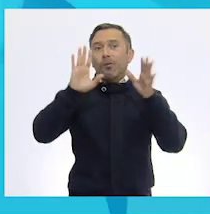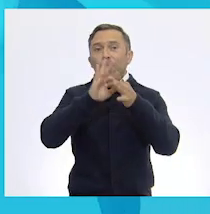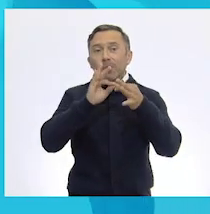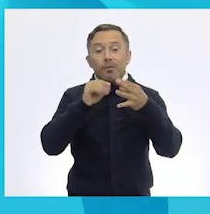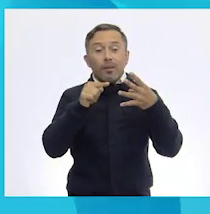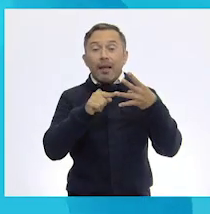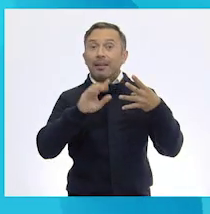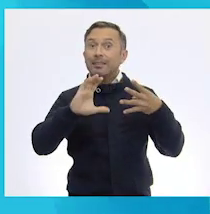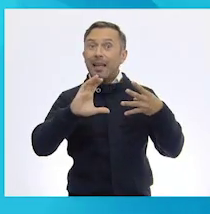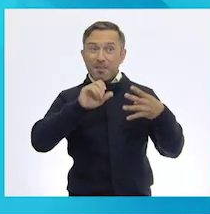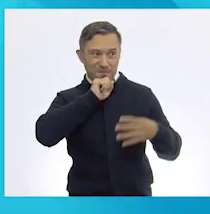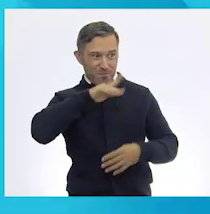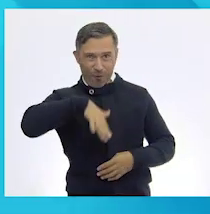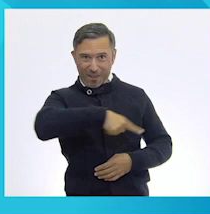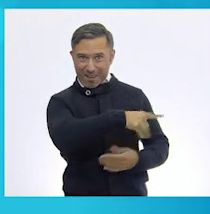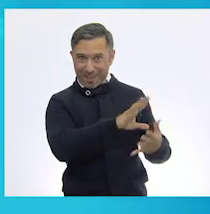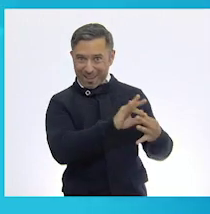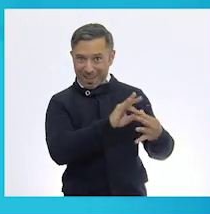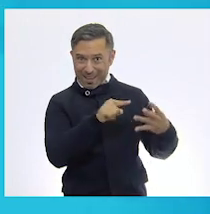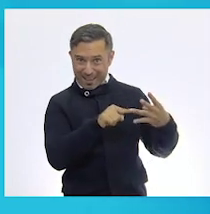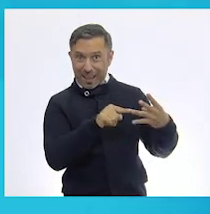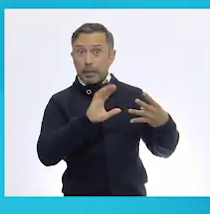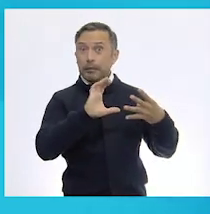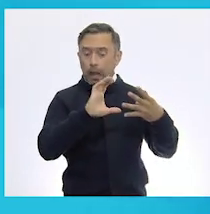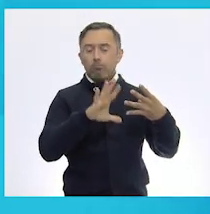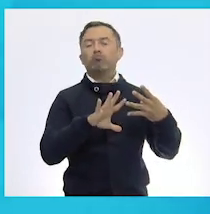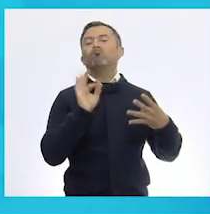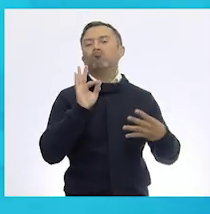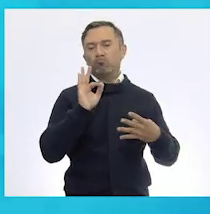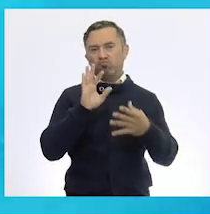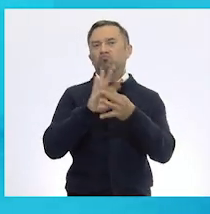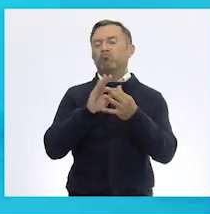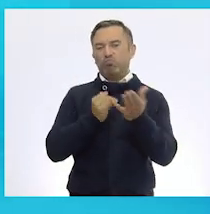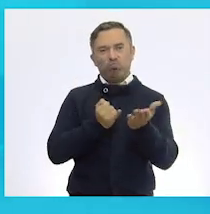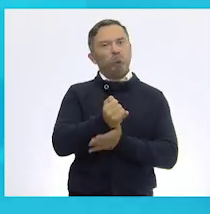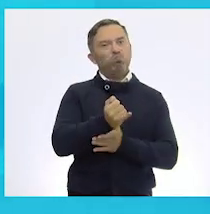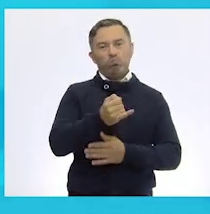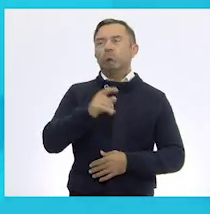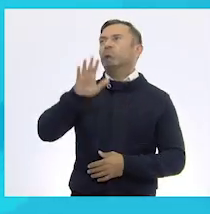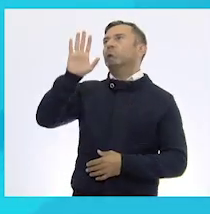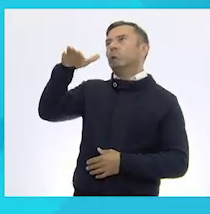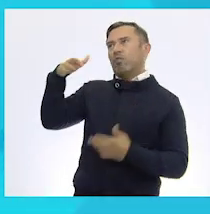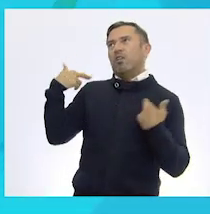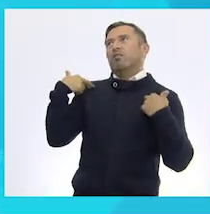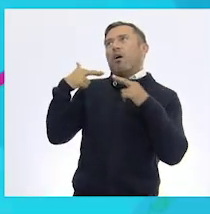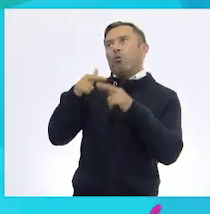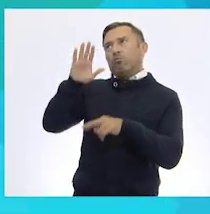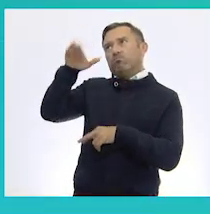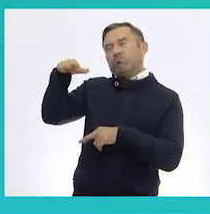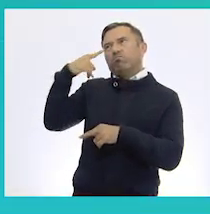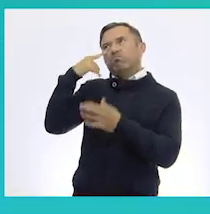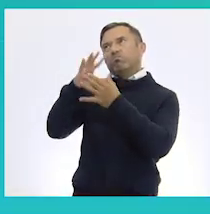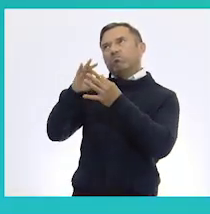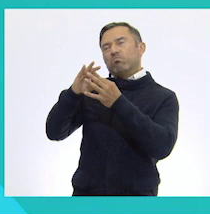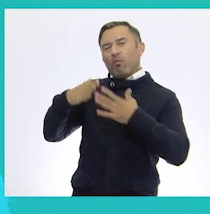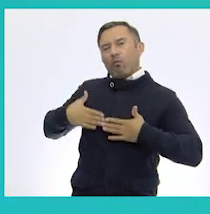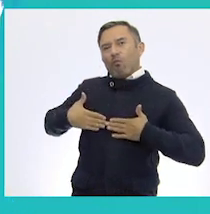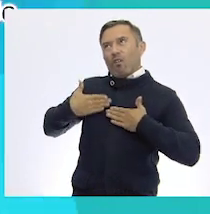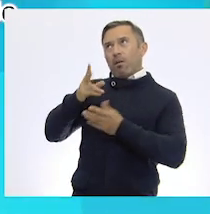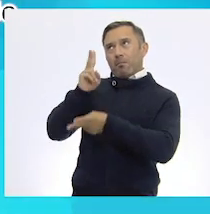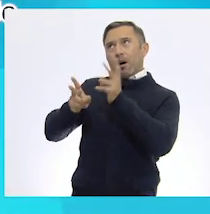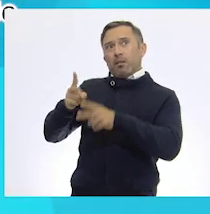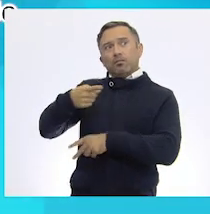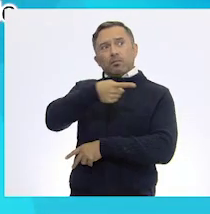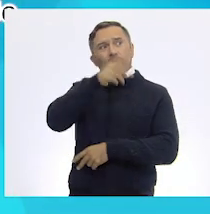habían planteado. Decirle a la maestra lo que estaba sucediendo con Raúl para que entre todas y todos platicaran del problema con